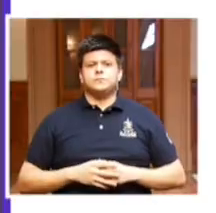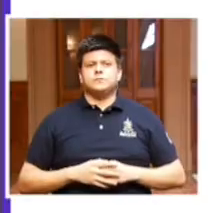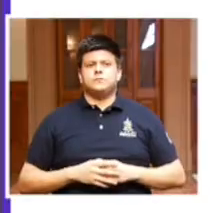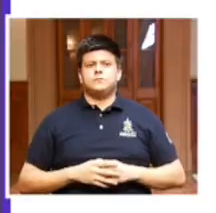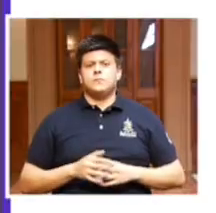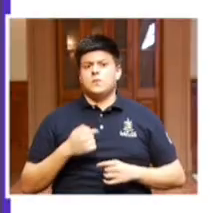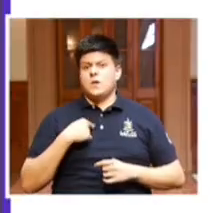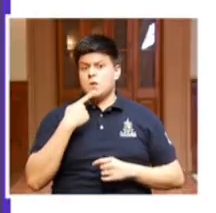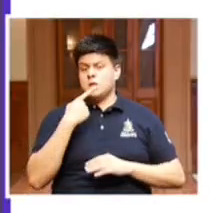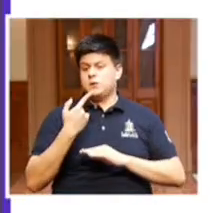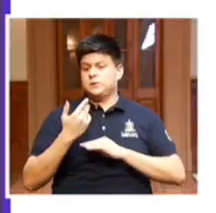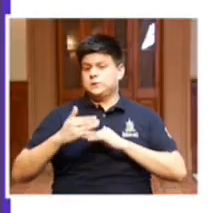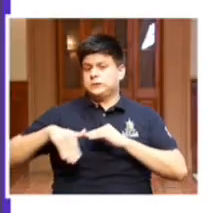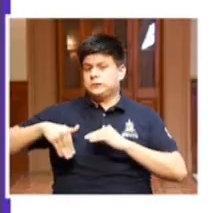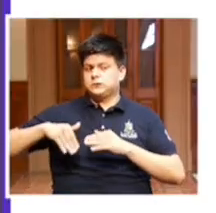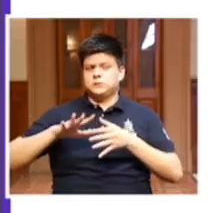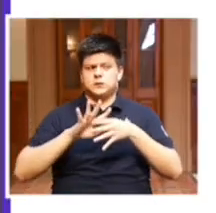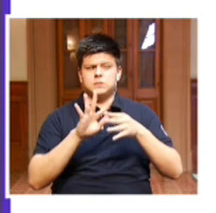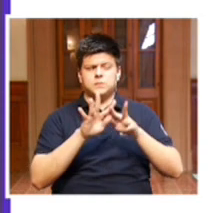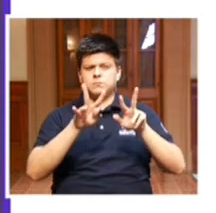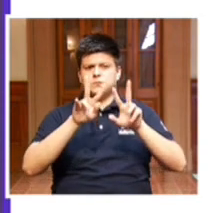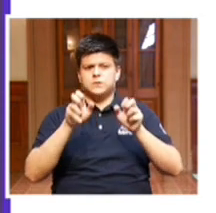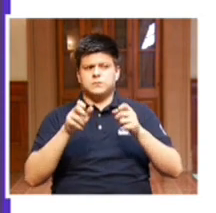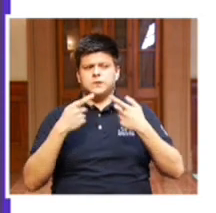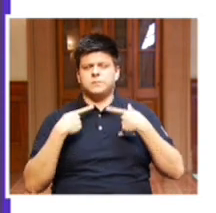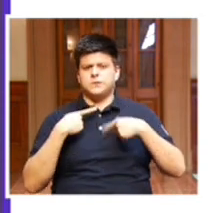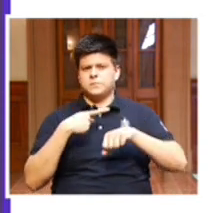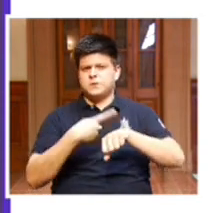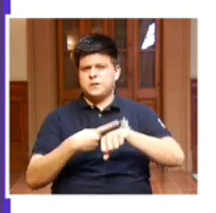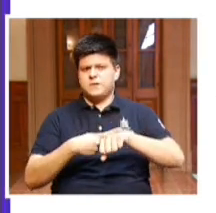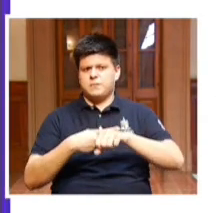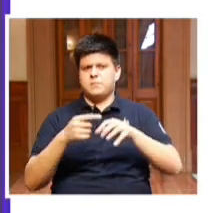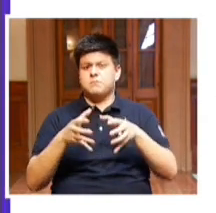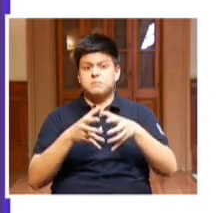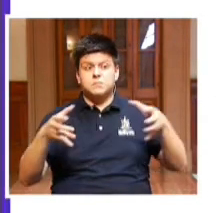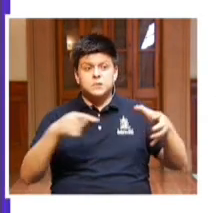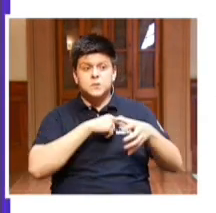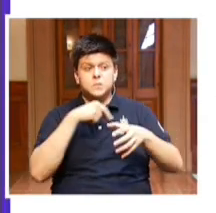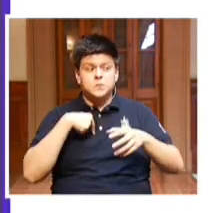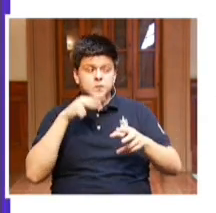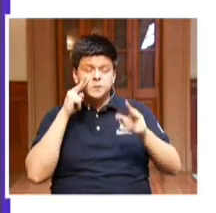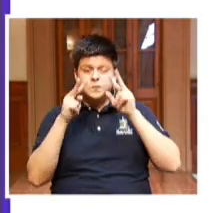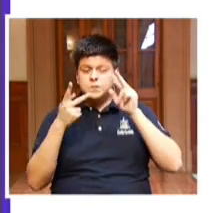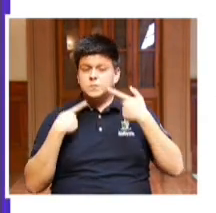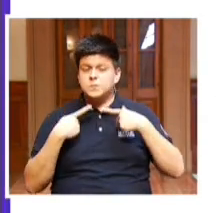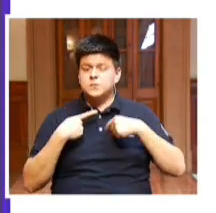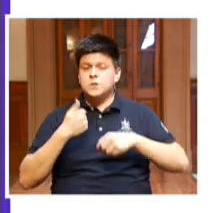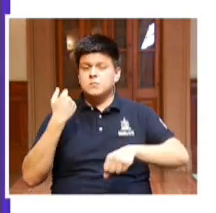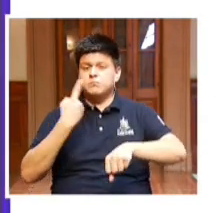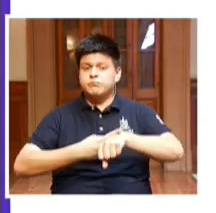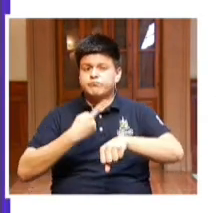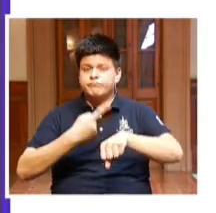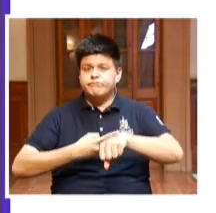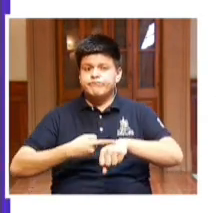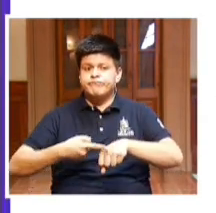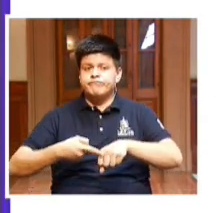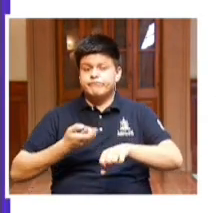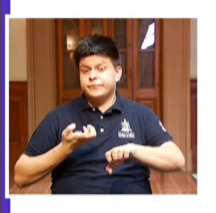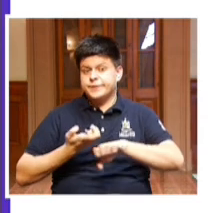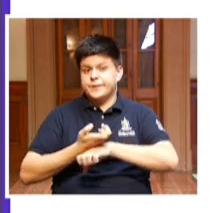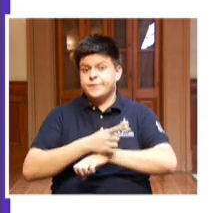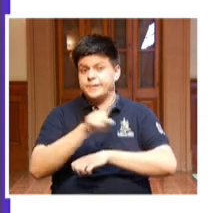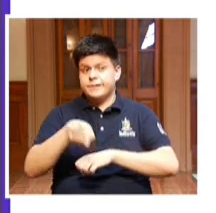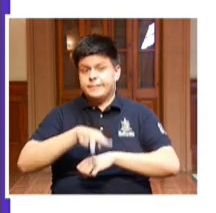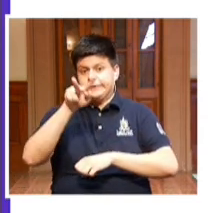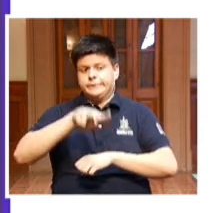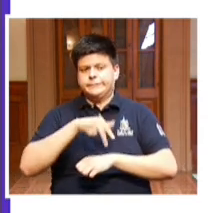Lo que les decía hace un momento de las comorbilidades de todos los pacientes que hemos visto en el estado y que desafortunadamente han